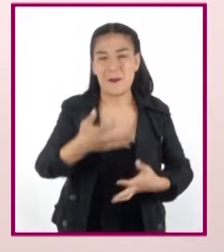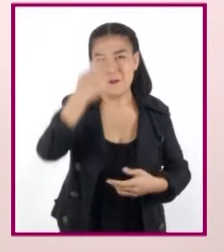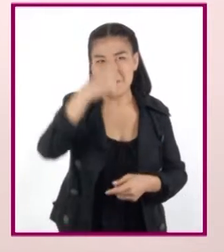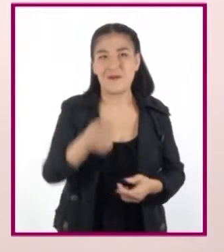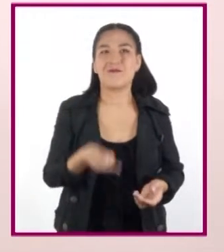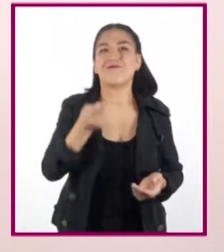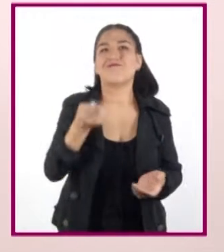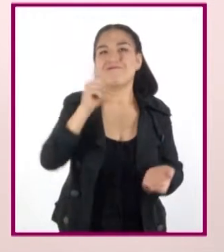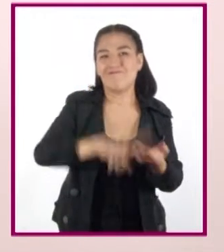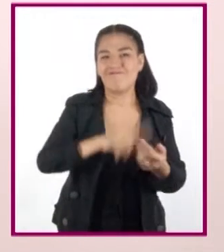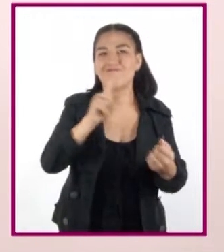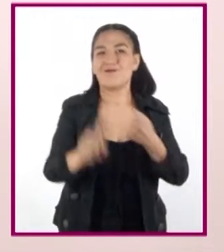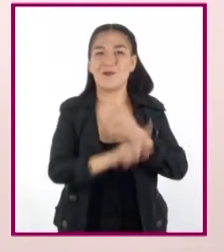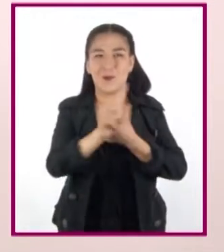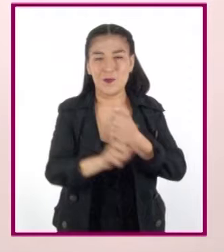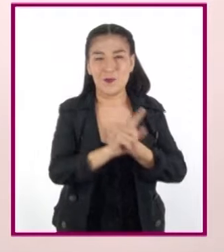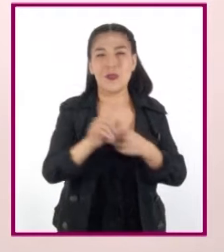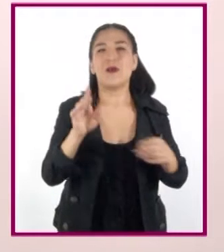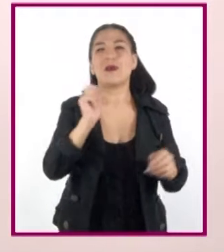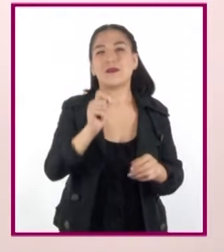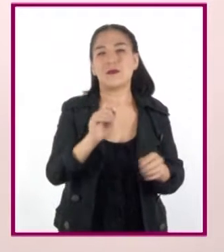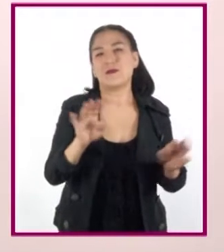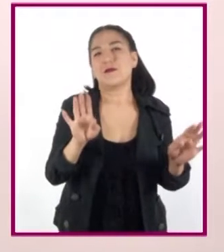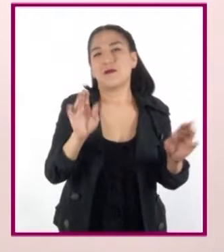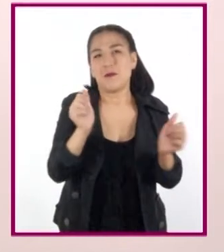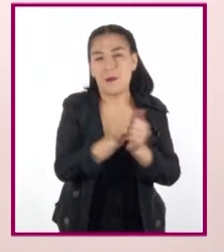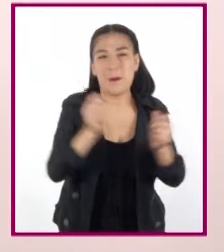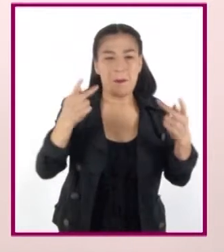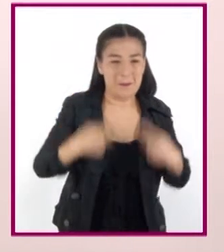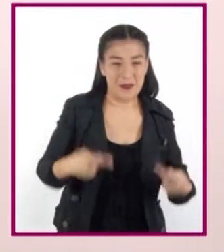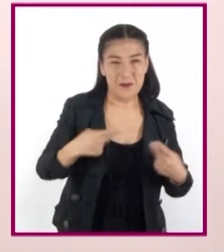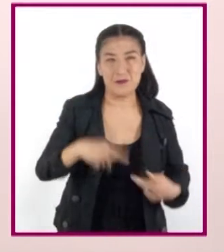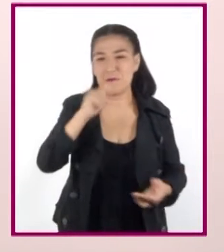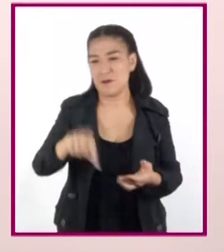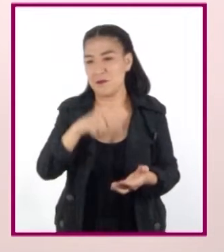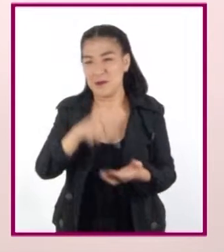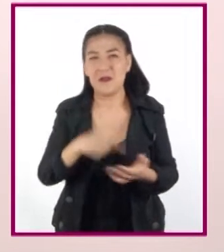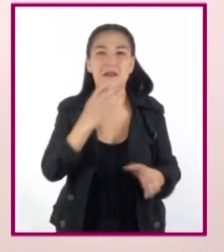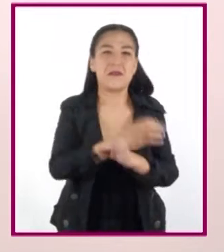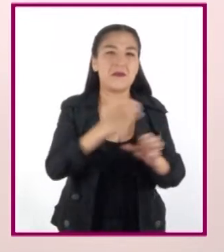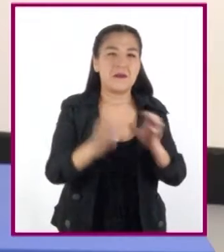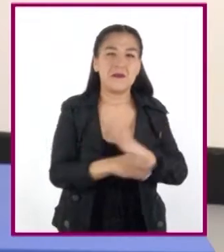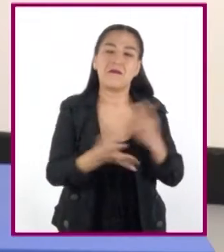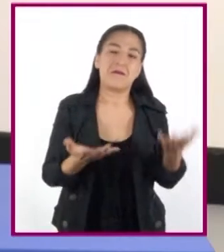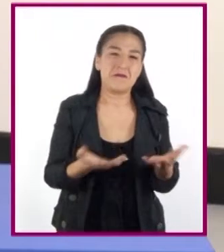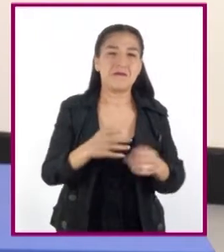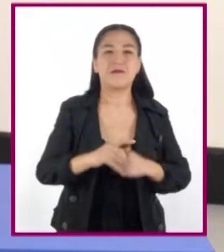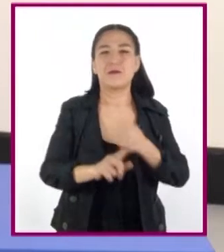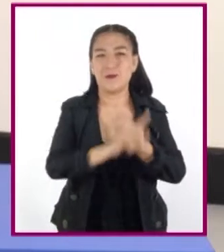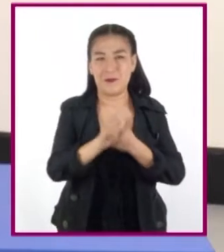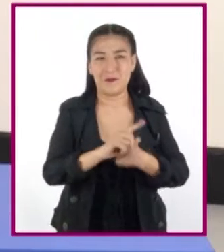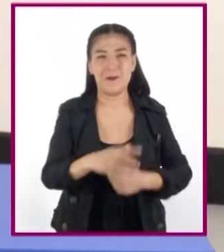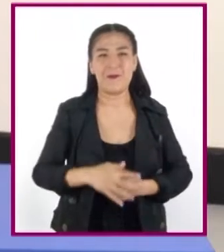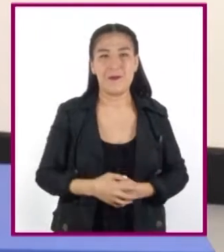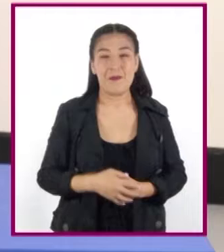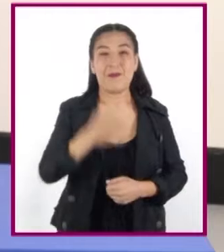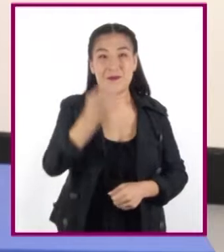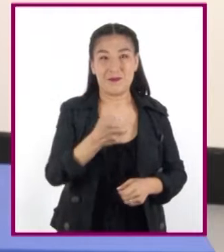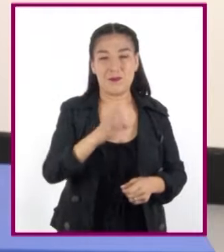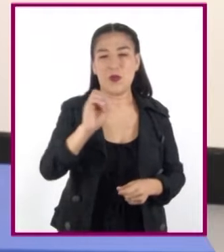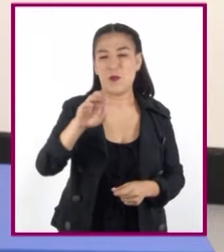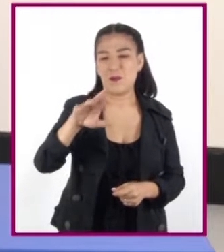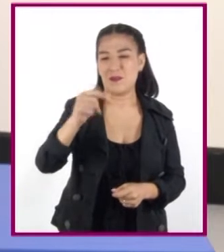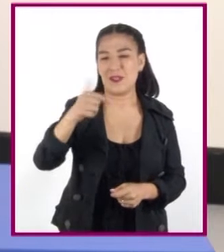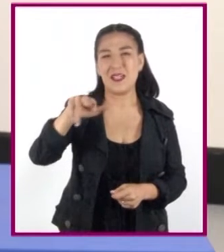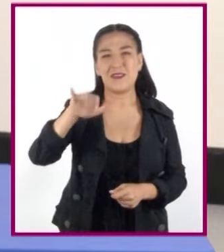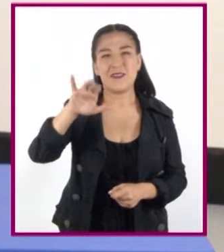una situación con respecto a una persona, objeto, lugar o situaciones. Con reacciones orgánicas me refiero